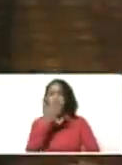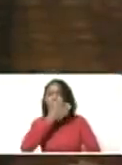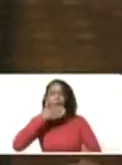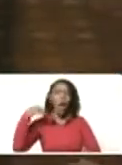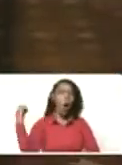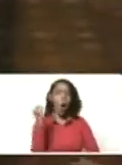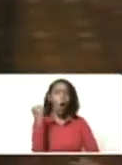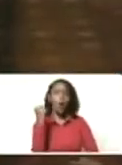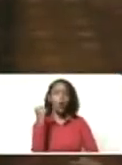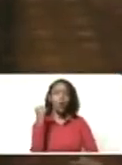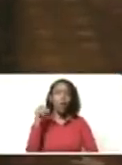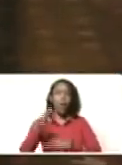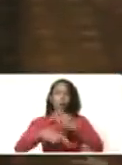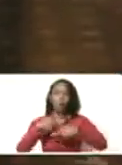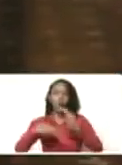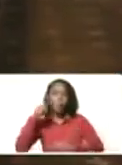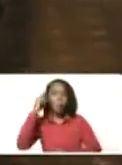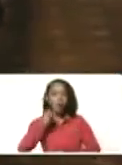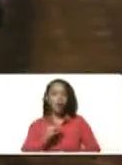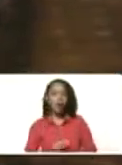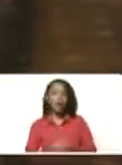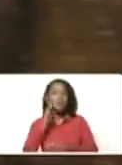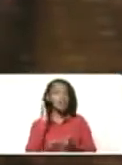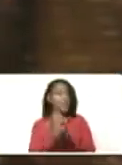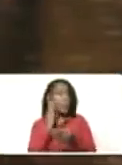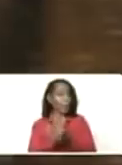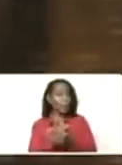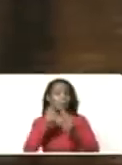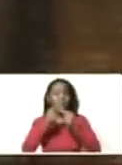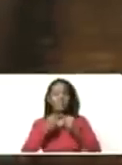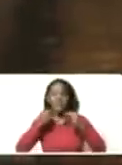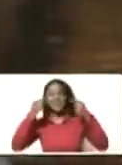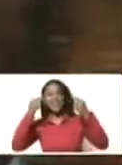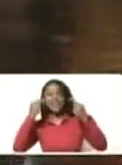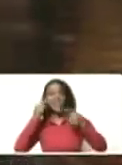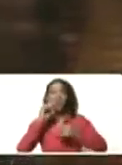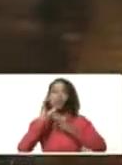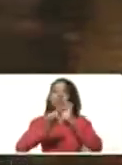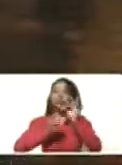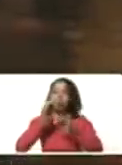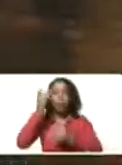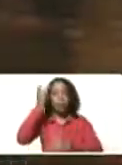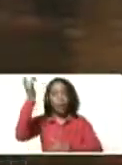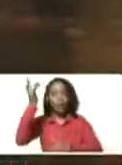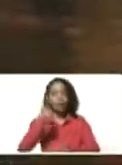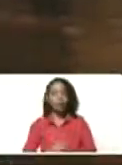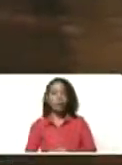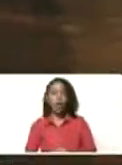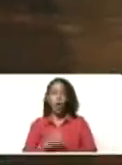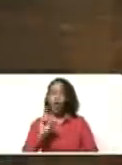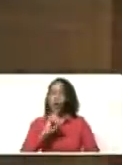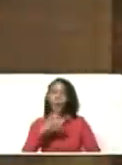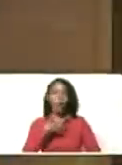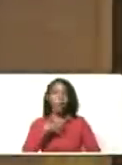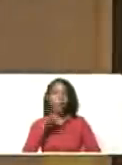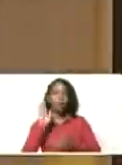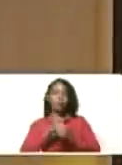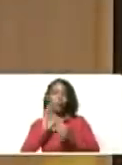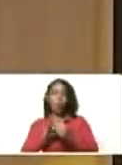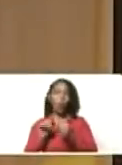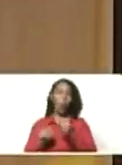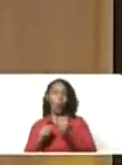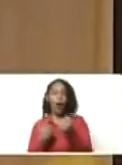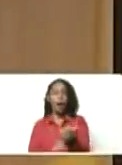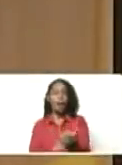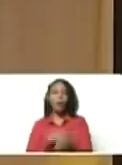cronista de la Revolución Bolivariana, siempre con su sonrisa, con su comentario inteligente. Dejar de cantarte, hermano